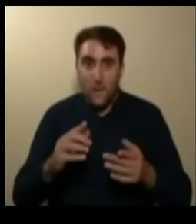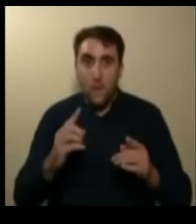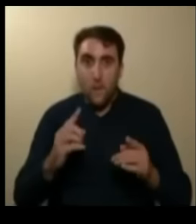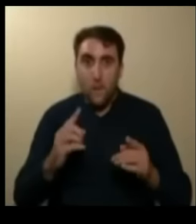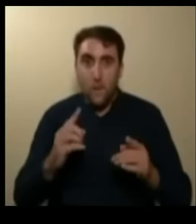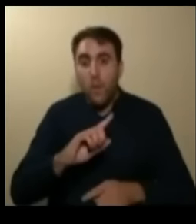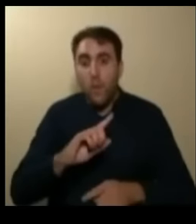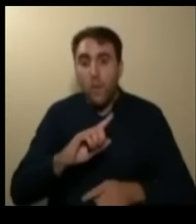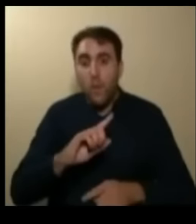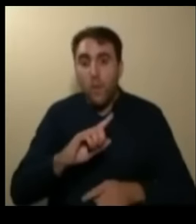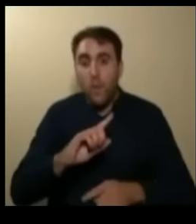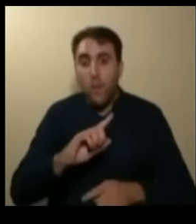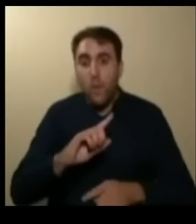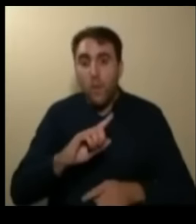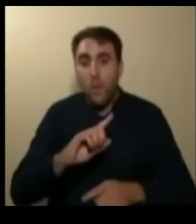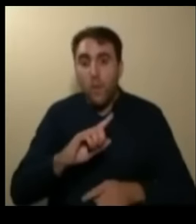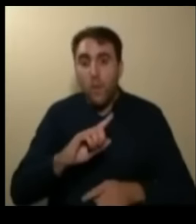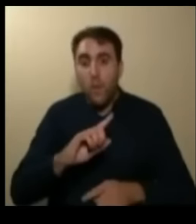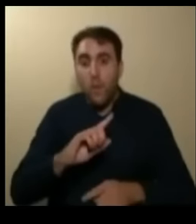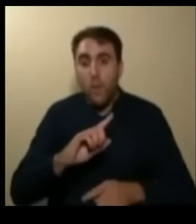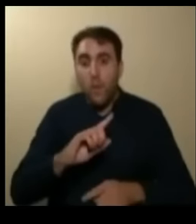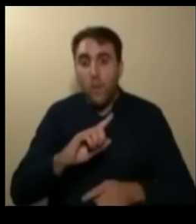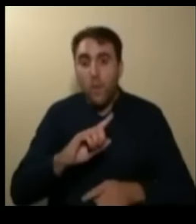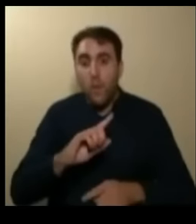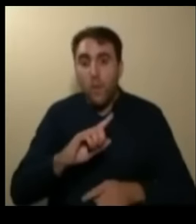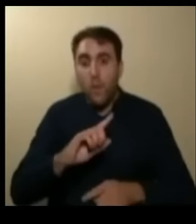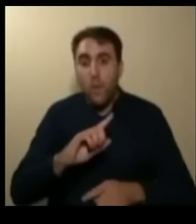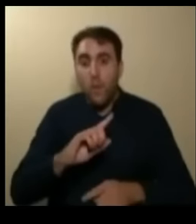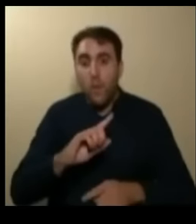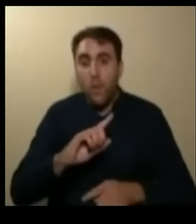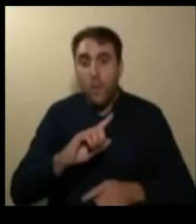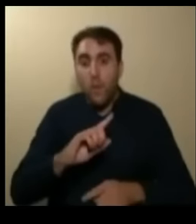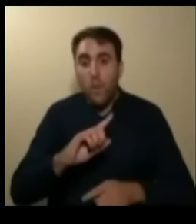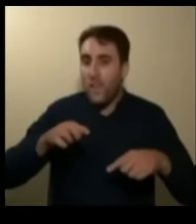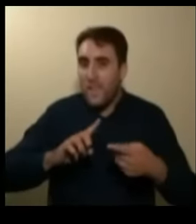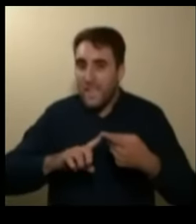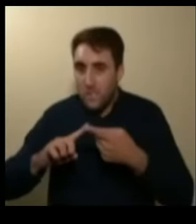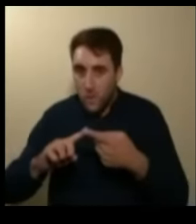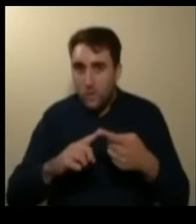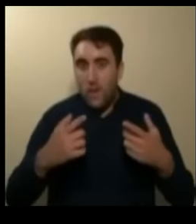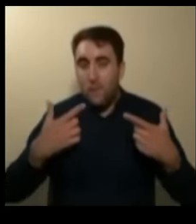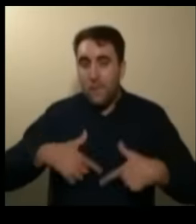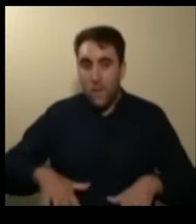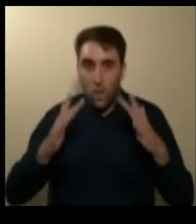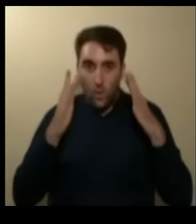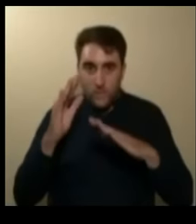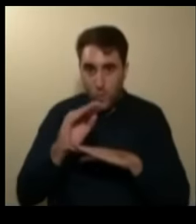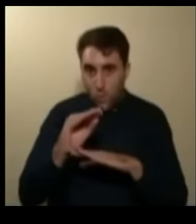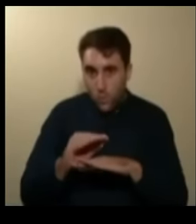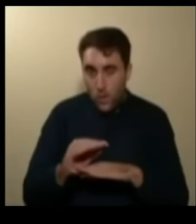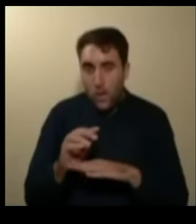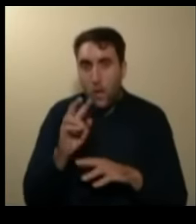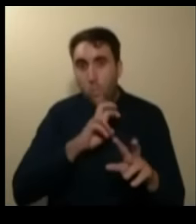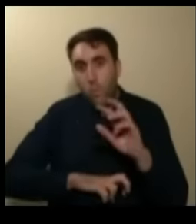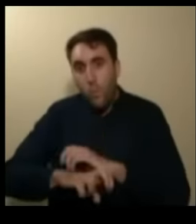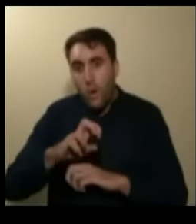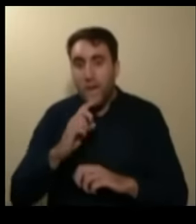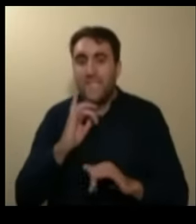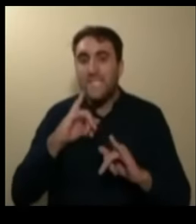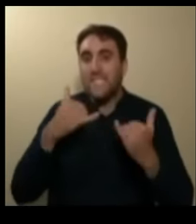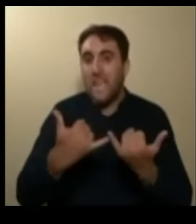una comisión que trabaja en la coordinación con el Ministerio de Educación y Cultura, que recobra el grado